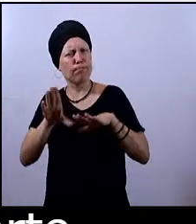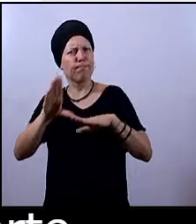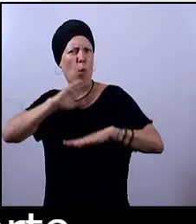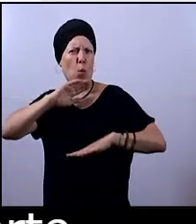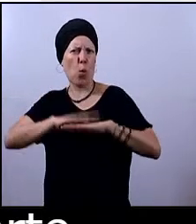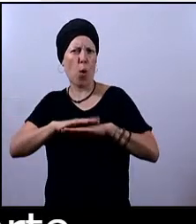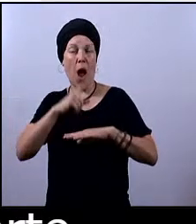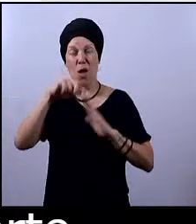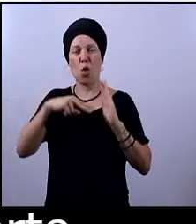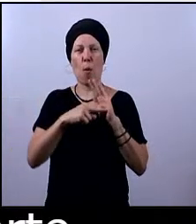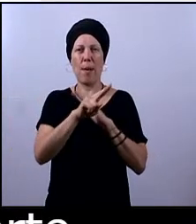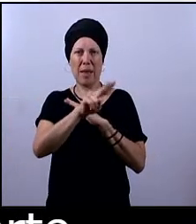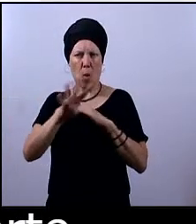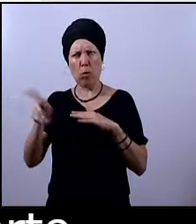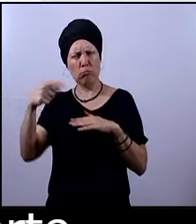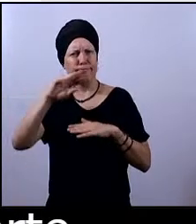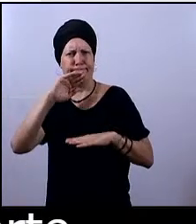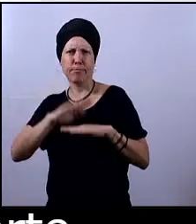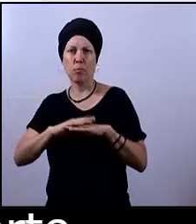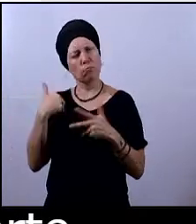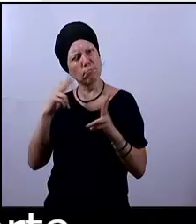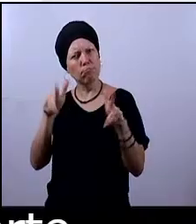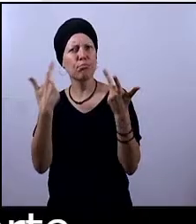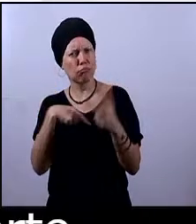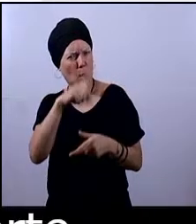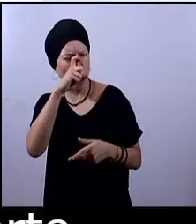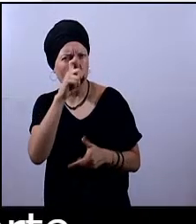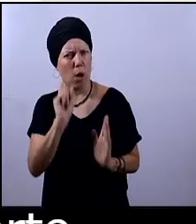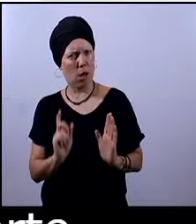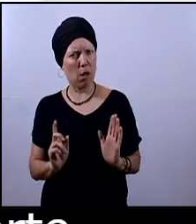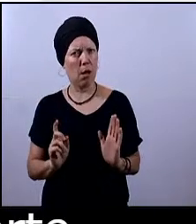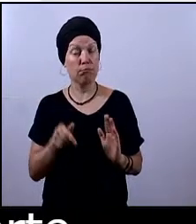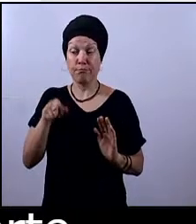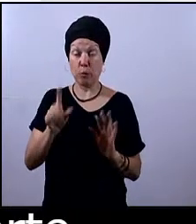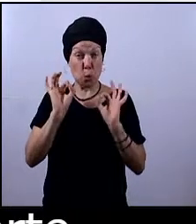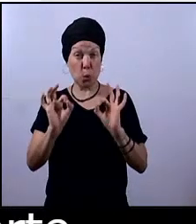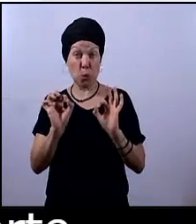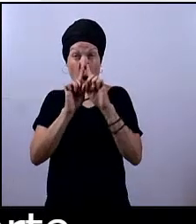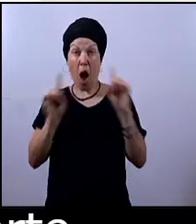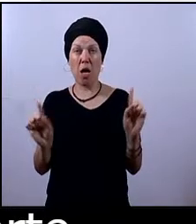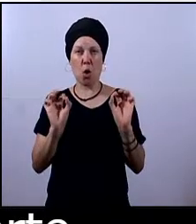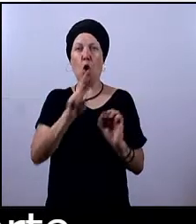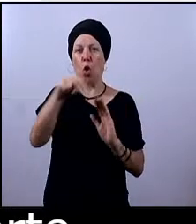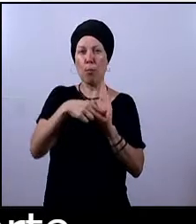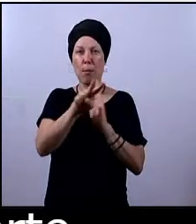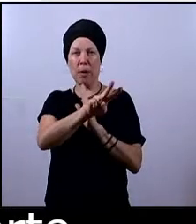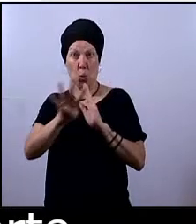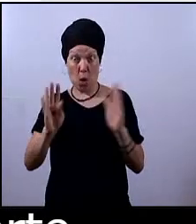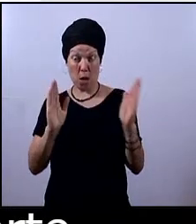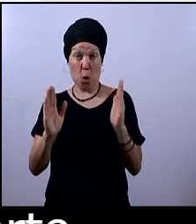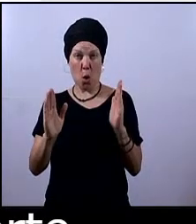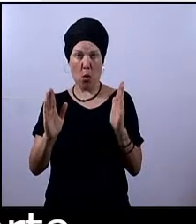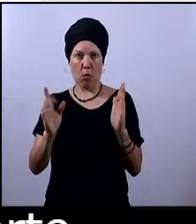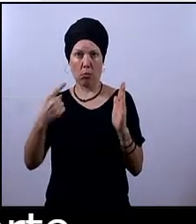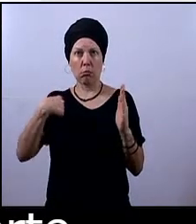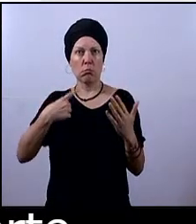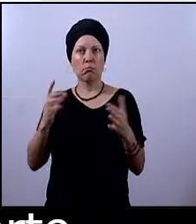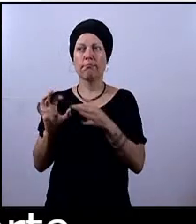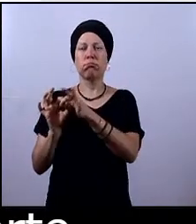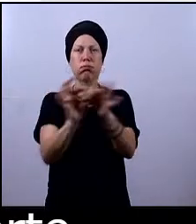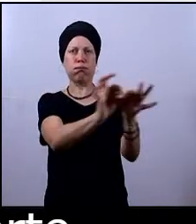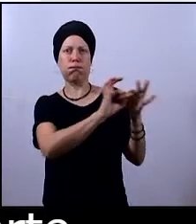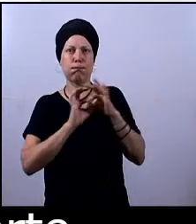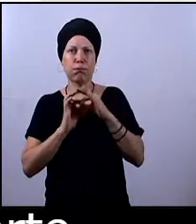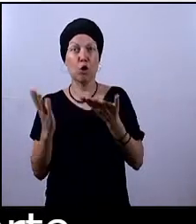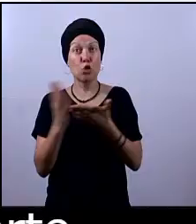acaecido en el año 2024. Permítanme que lo recuerde. En ese año, en el año 2024, llegamos por unanimidad